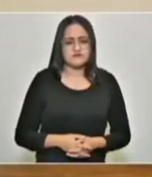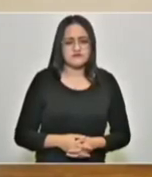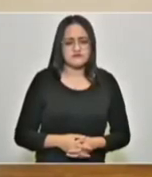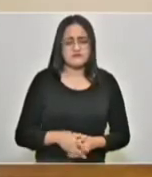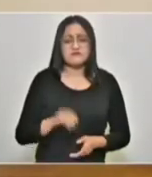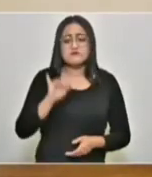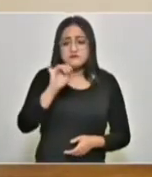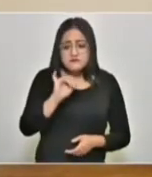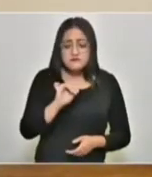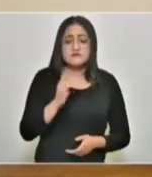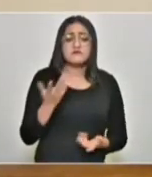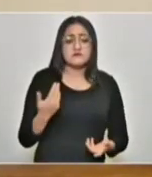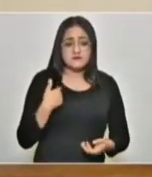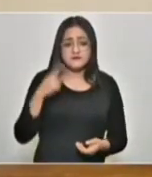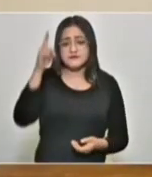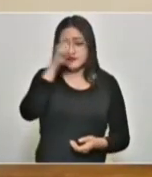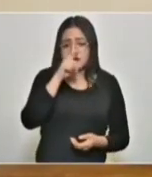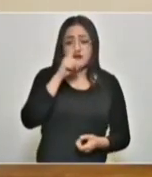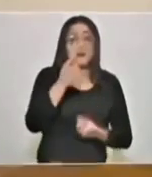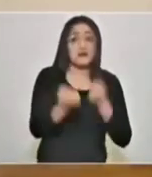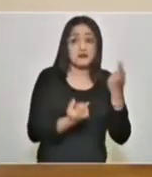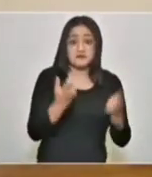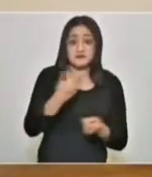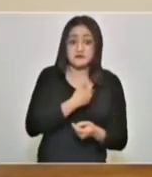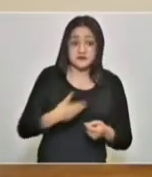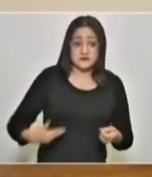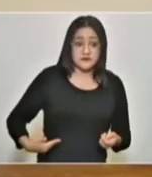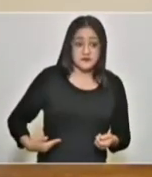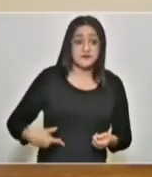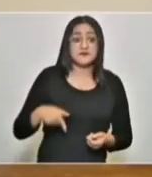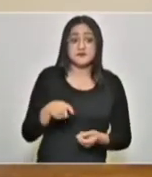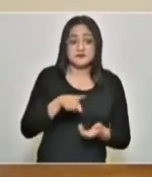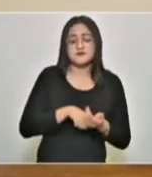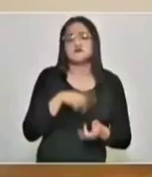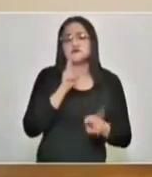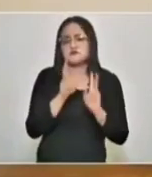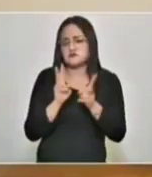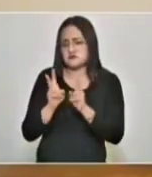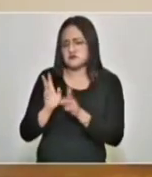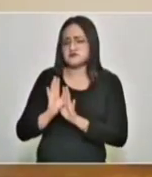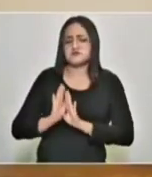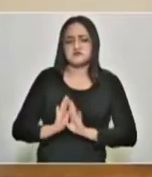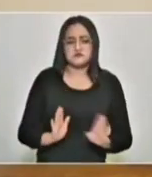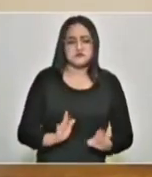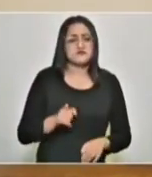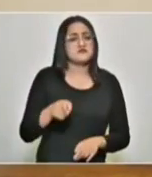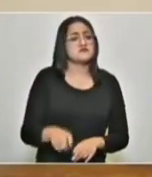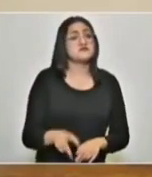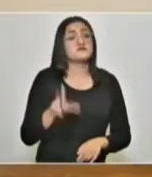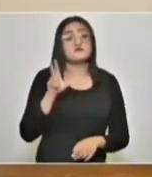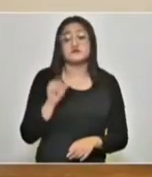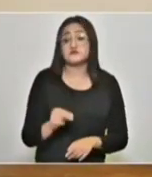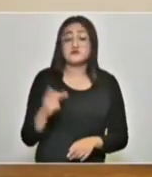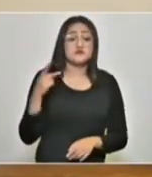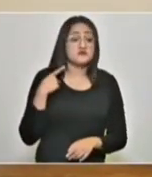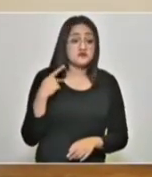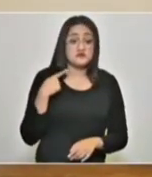Sí, le he recomendado a algunos alcaldes que han con los que he platicado que ningún